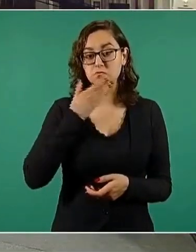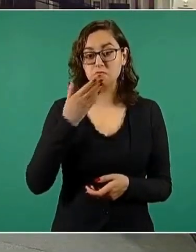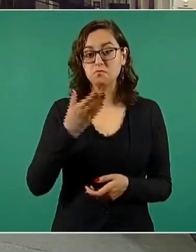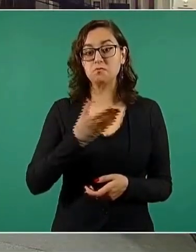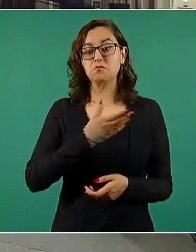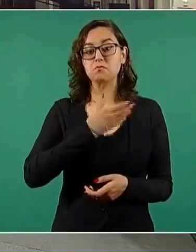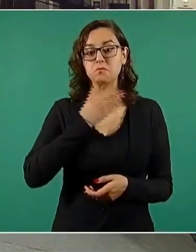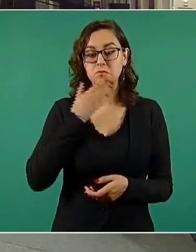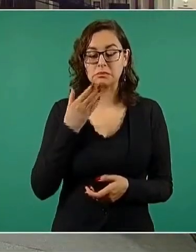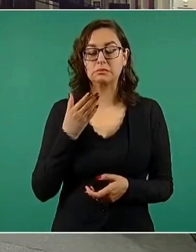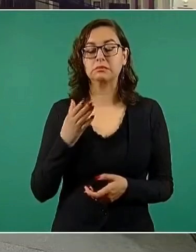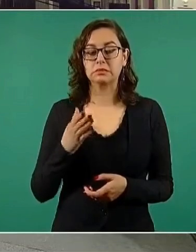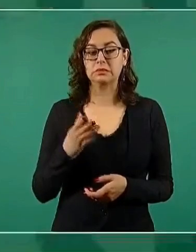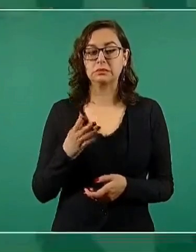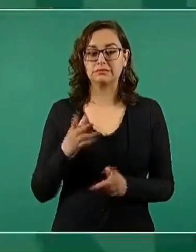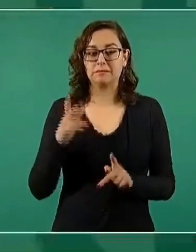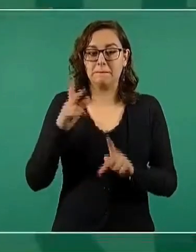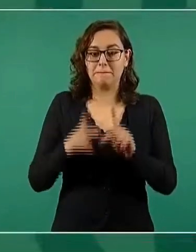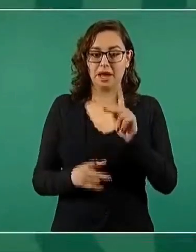Habían moches,